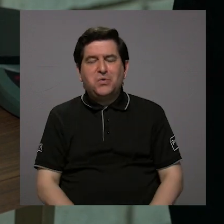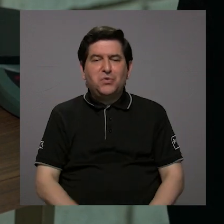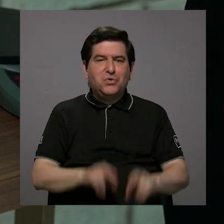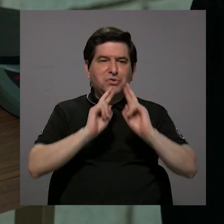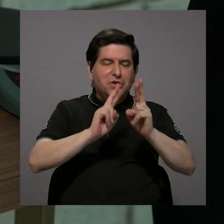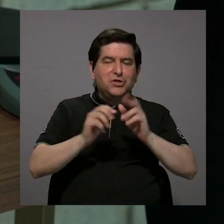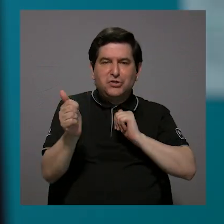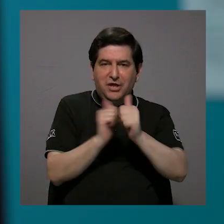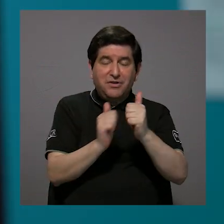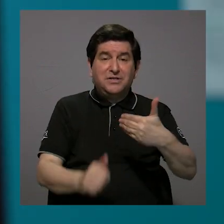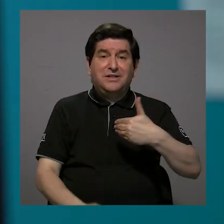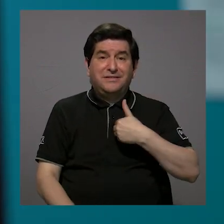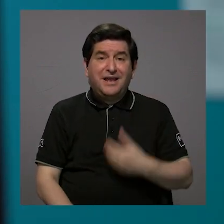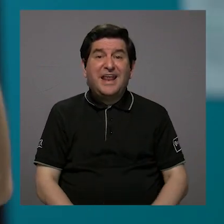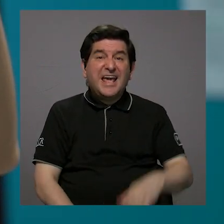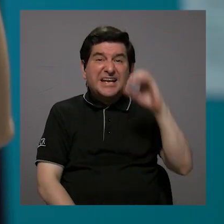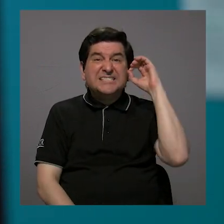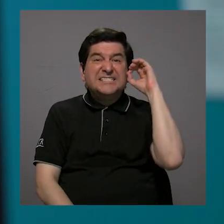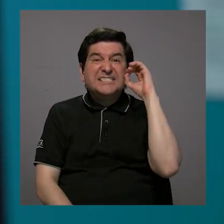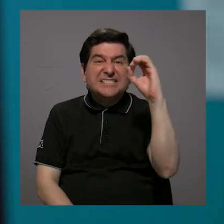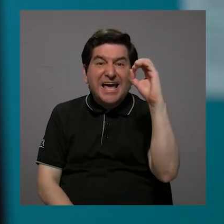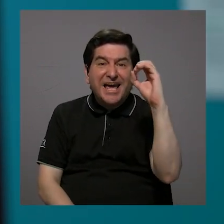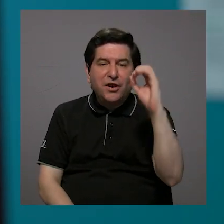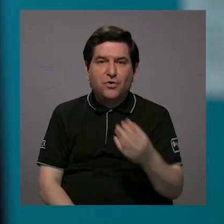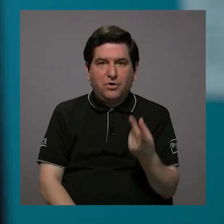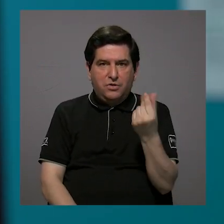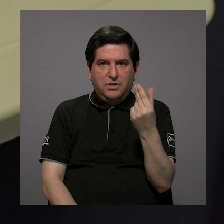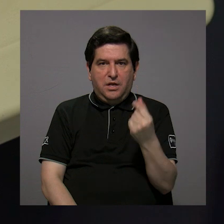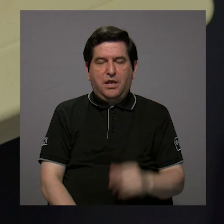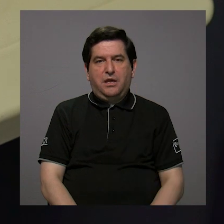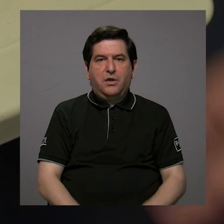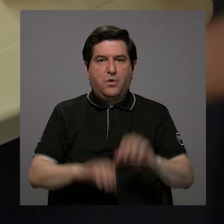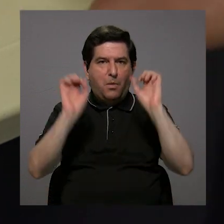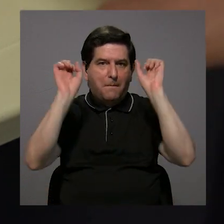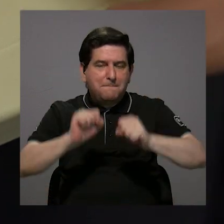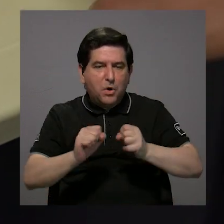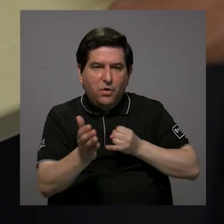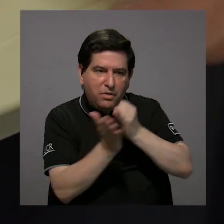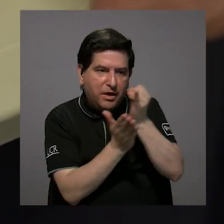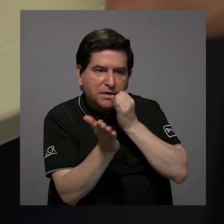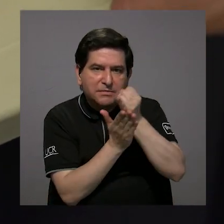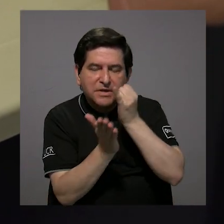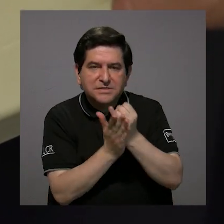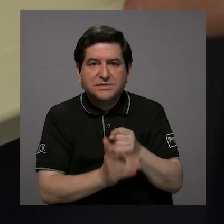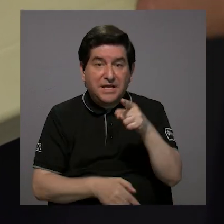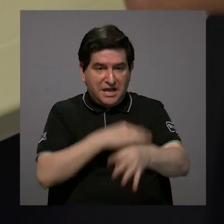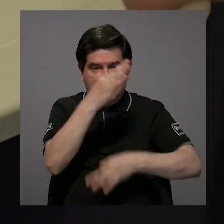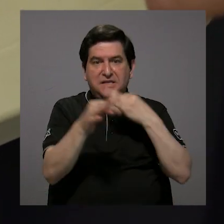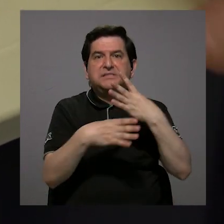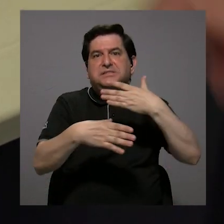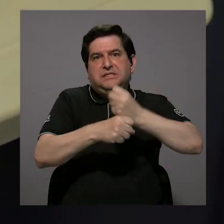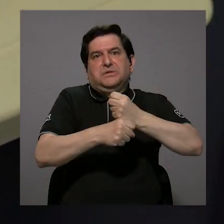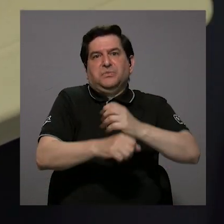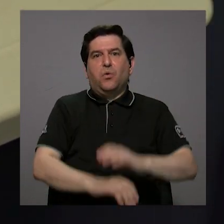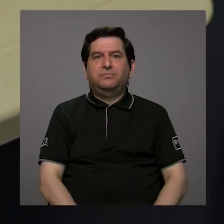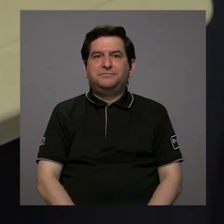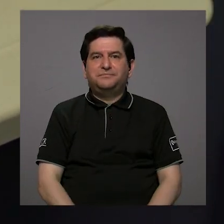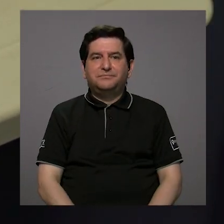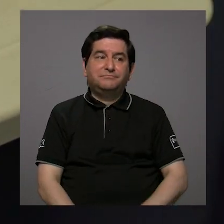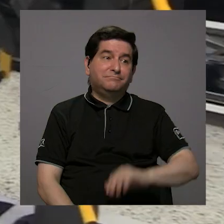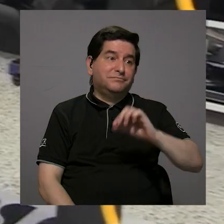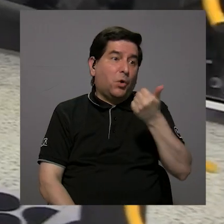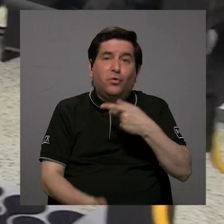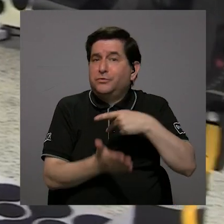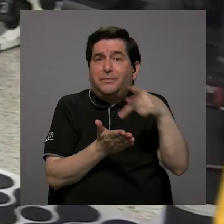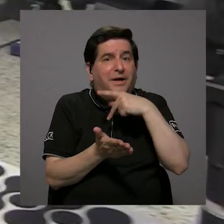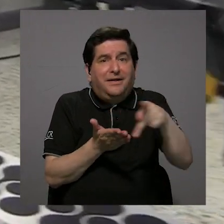de rendimiento deportivo tienen cero dinero disponible para hacer investigaciones de este tipo,